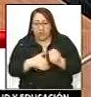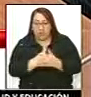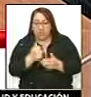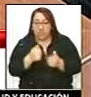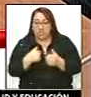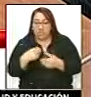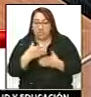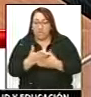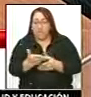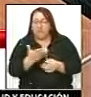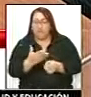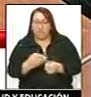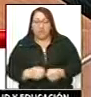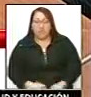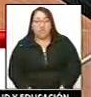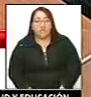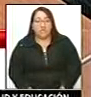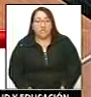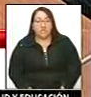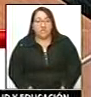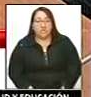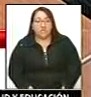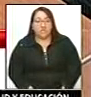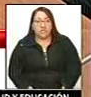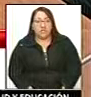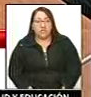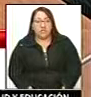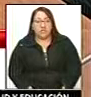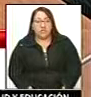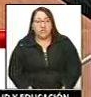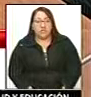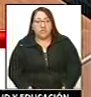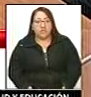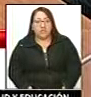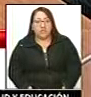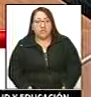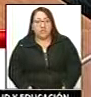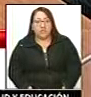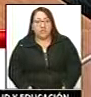hacemos requerimientos para verificar de su propia declaración si